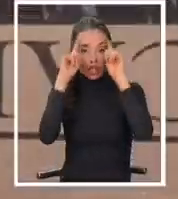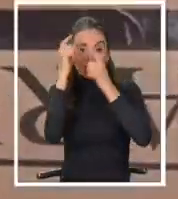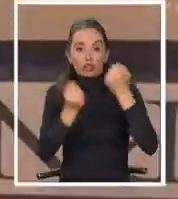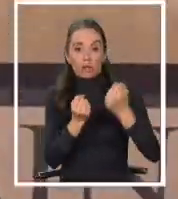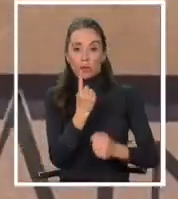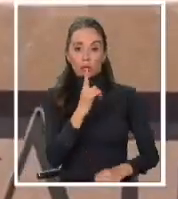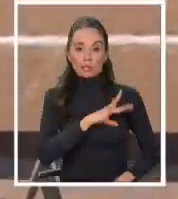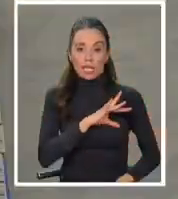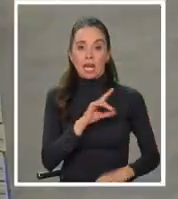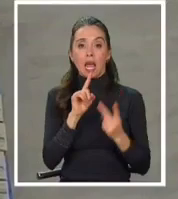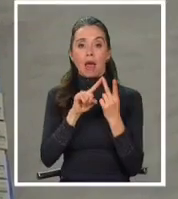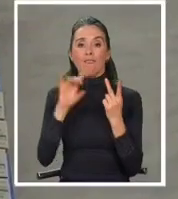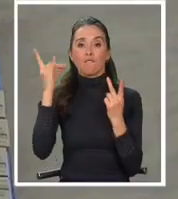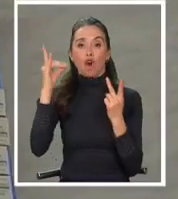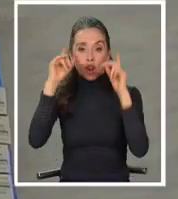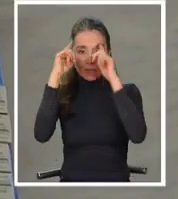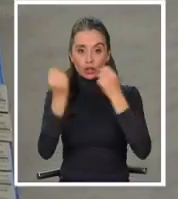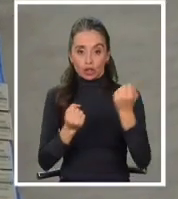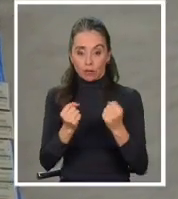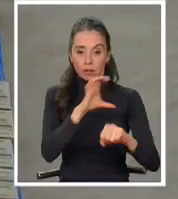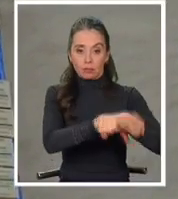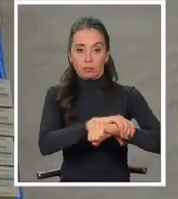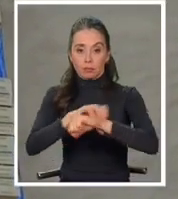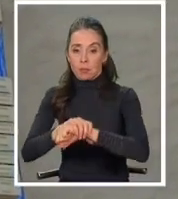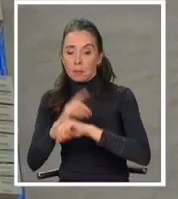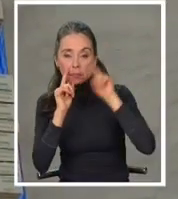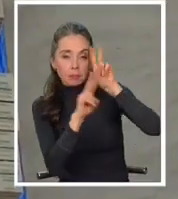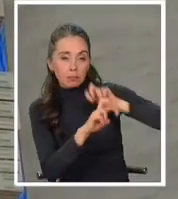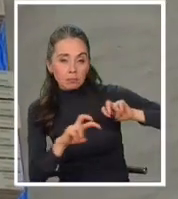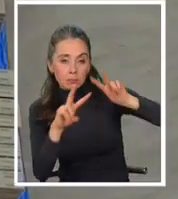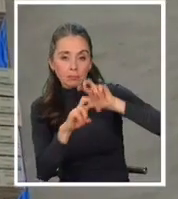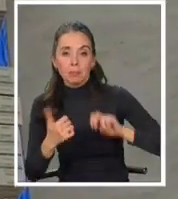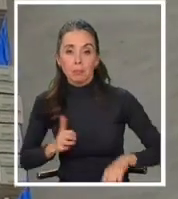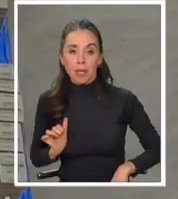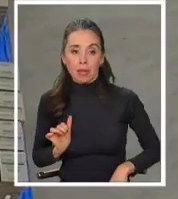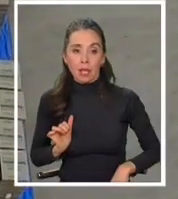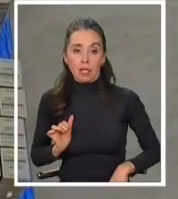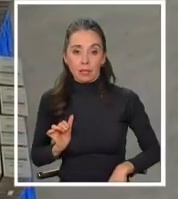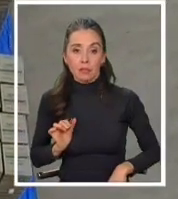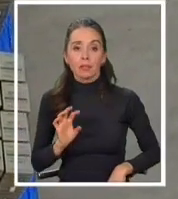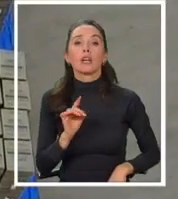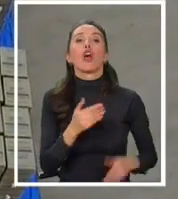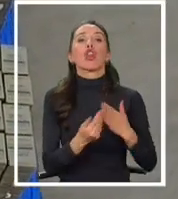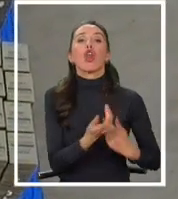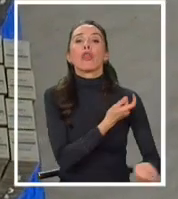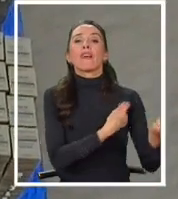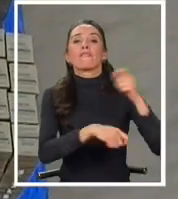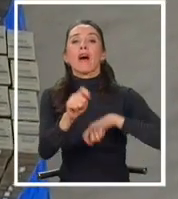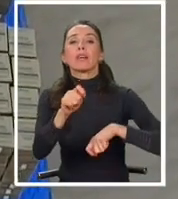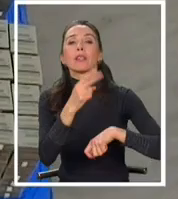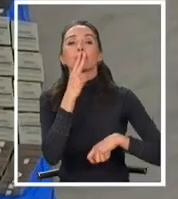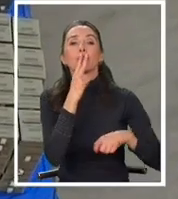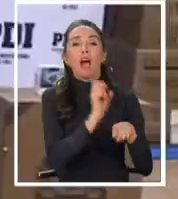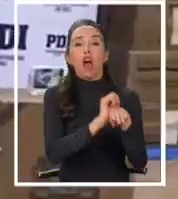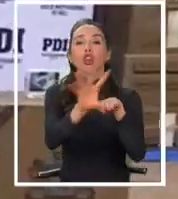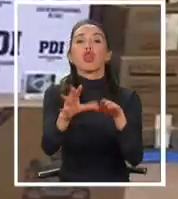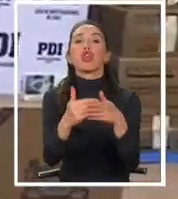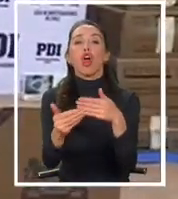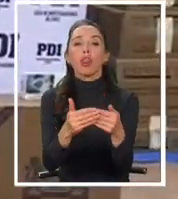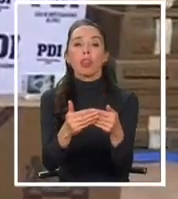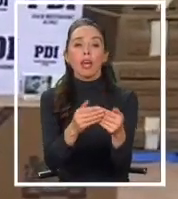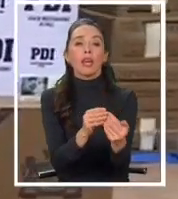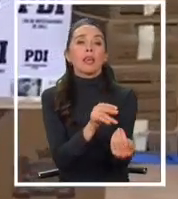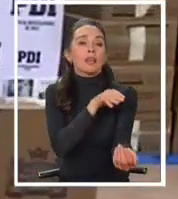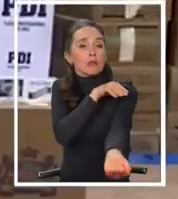un boliviano, fueron detenidos. Tras las primeras indagaciones, la PDI logró establecer el destino de estos cigarrillos. A la